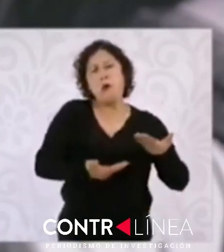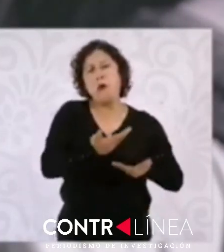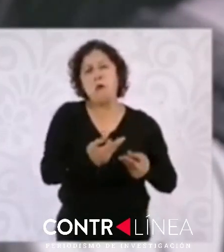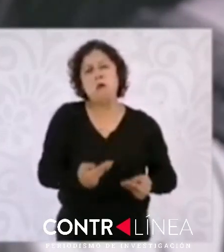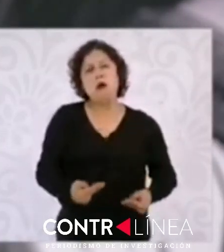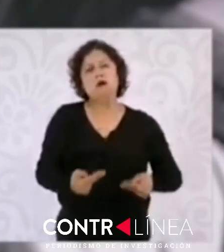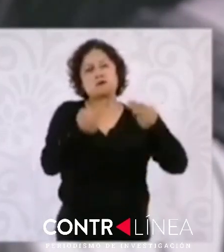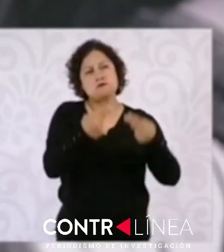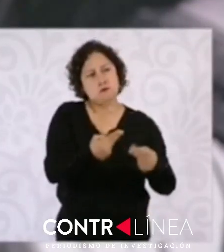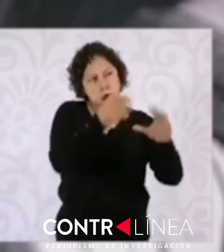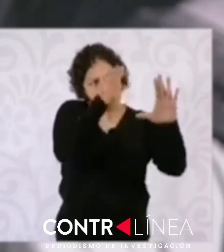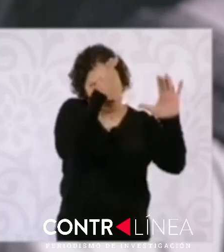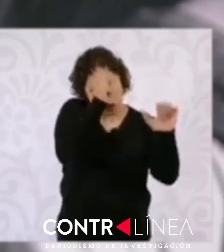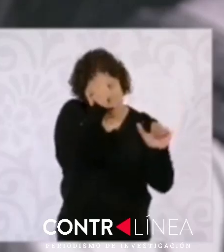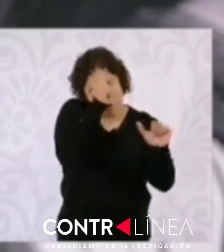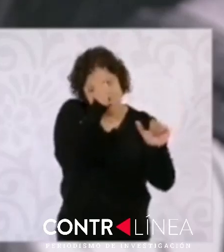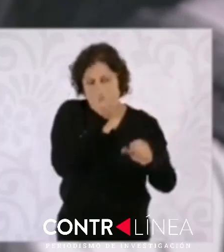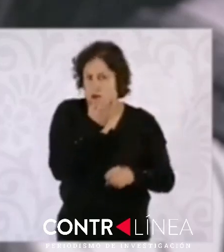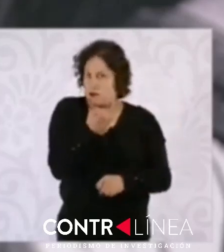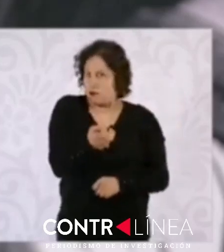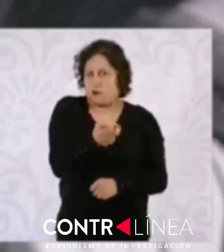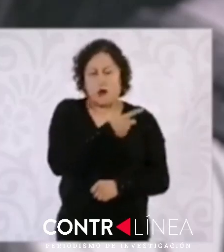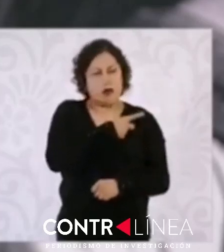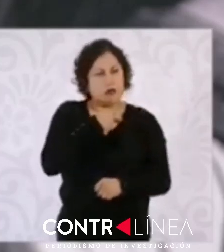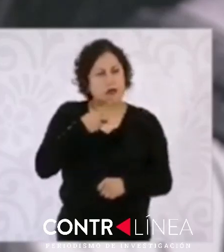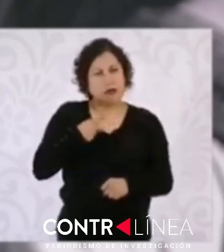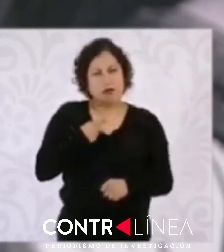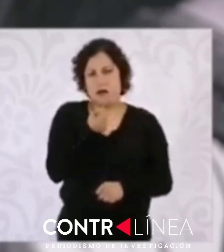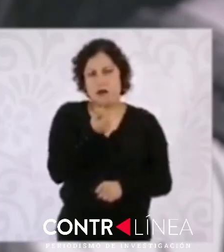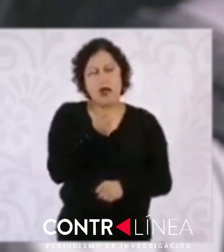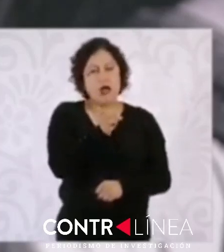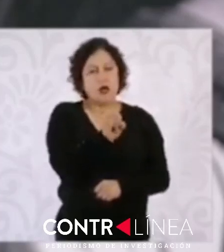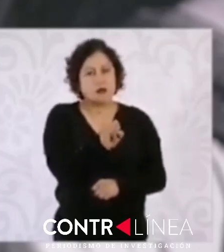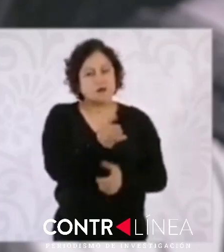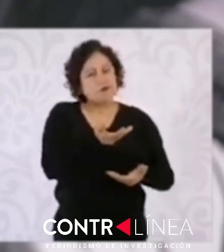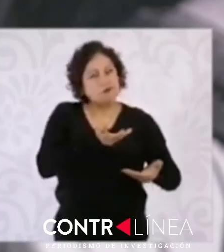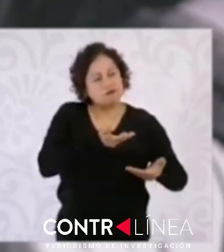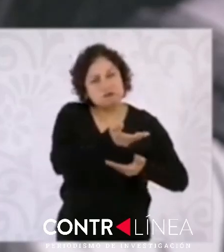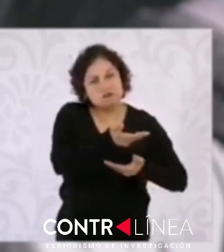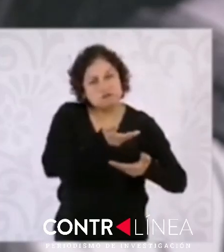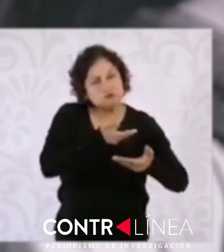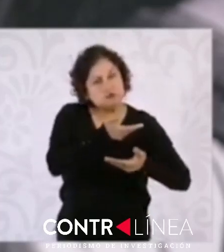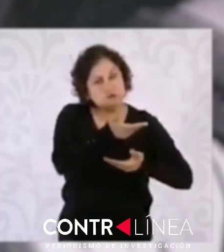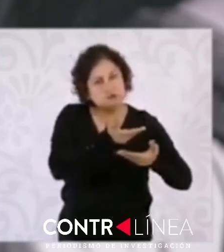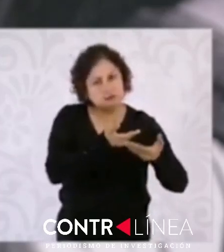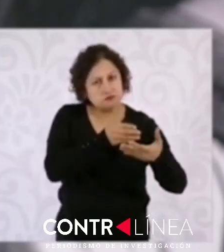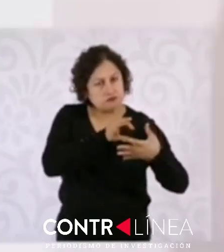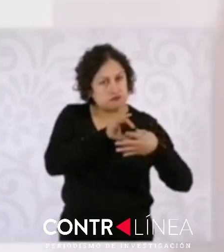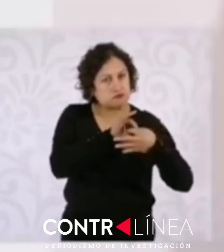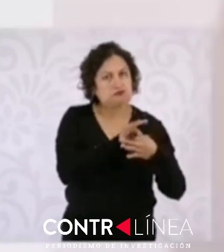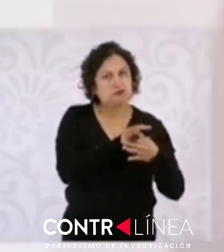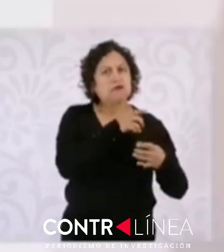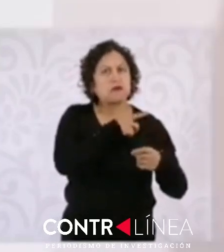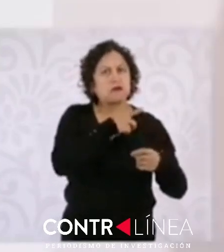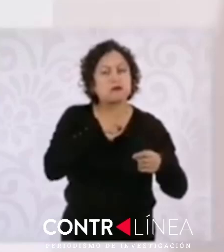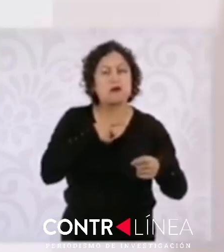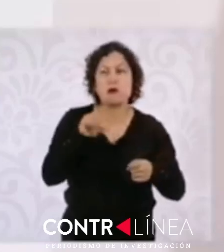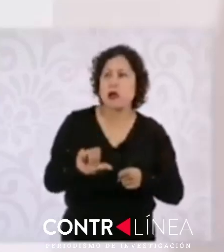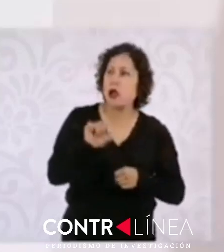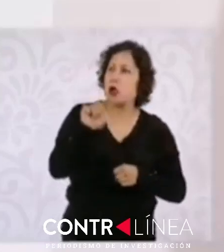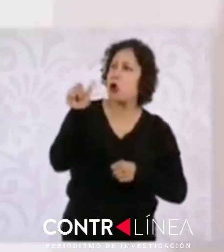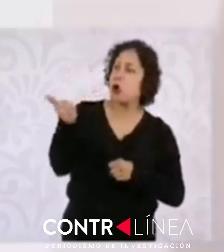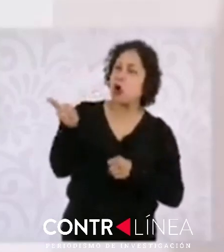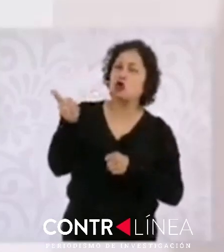resultado de ser socios comerciales y que en todo caso pues era la mejor forma de seguir compitiendo frente a China y